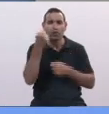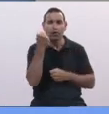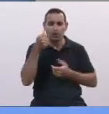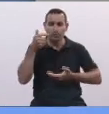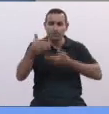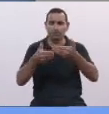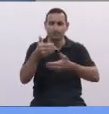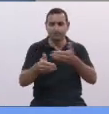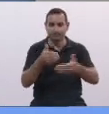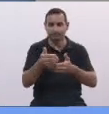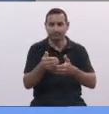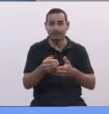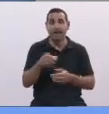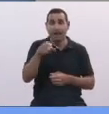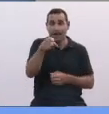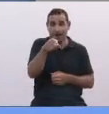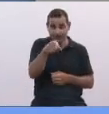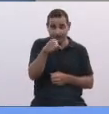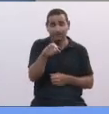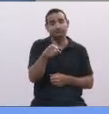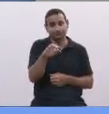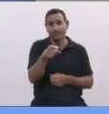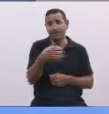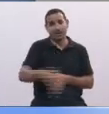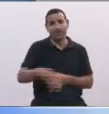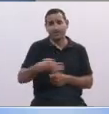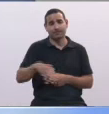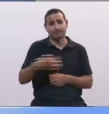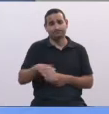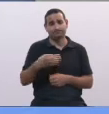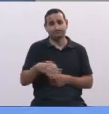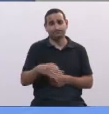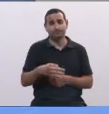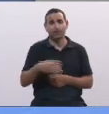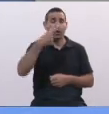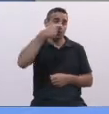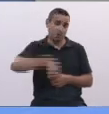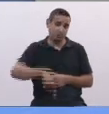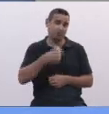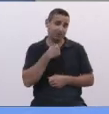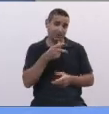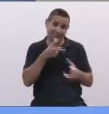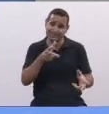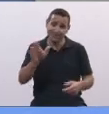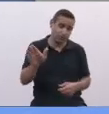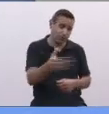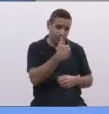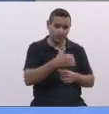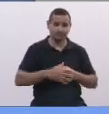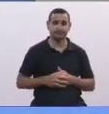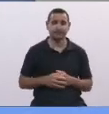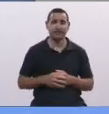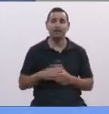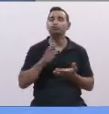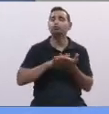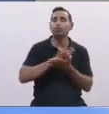crezca. Esto creo que es fundamentalmente lo que tenemos que hacer. Y finalmente quiero decirle a todos